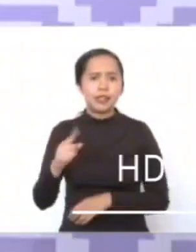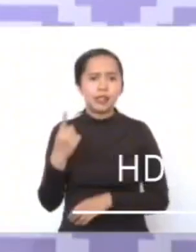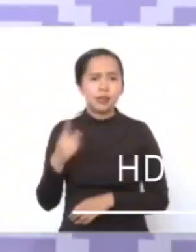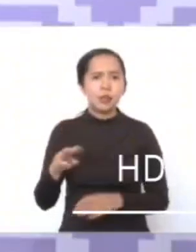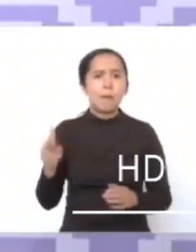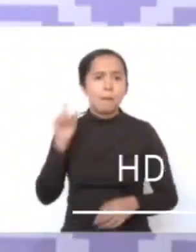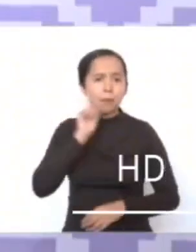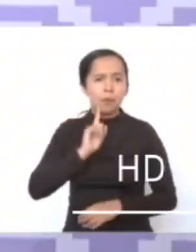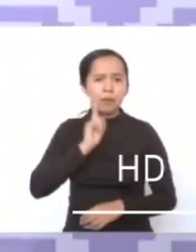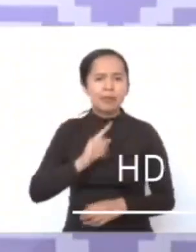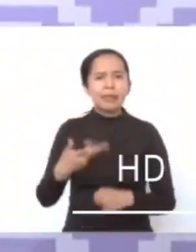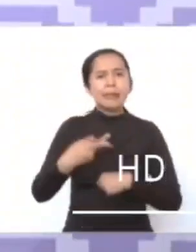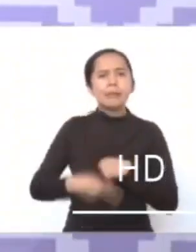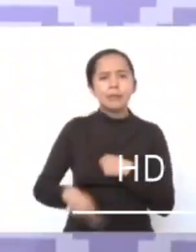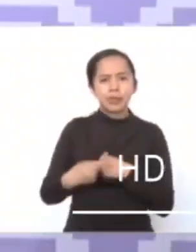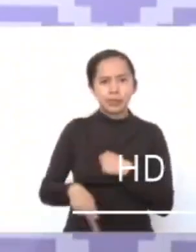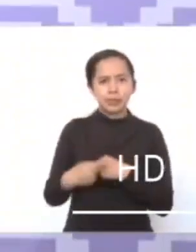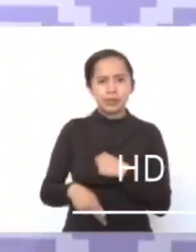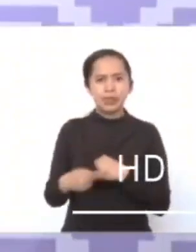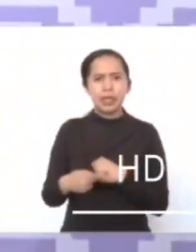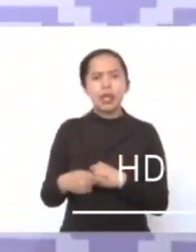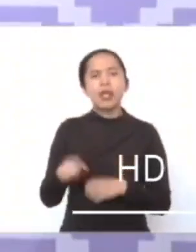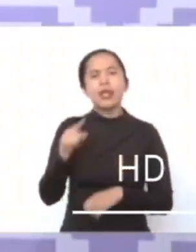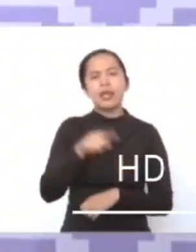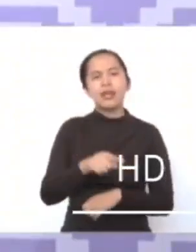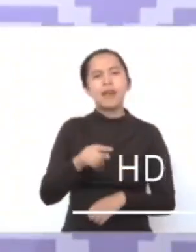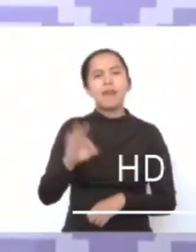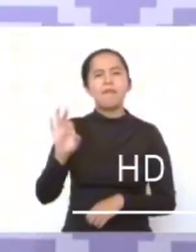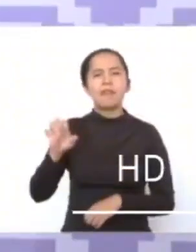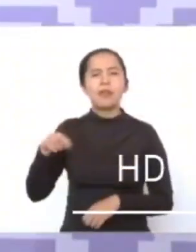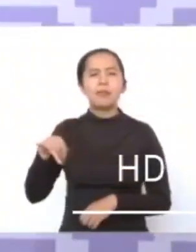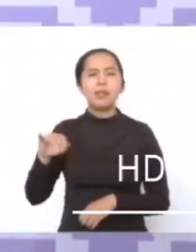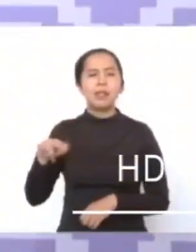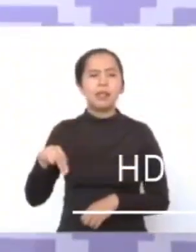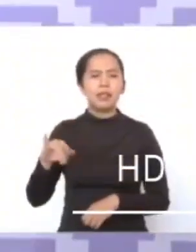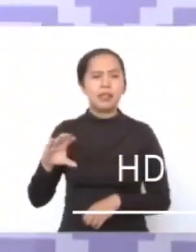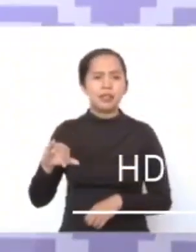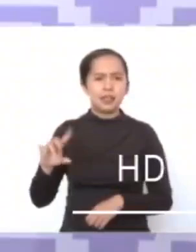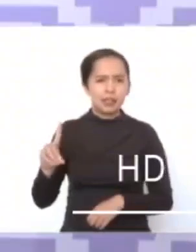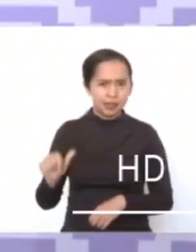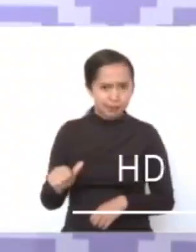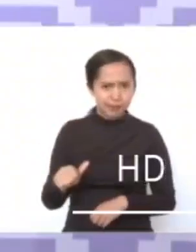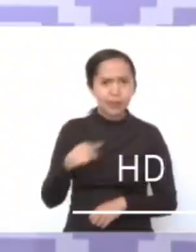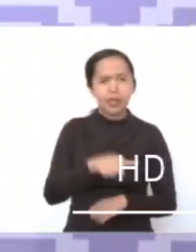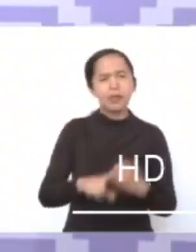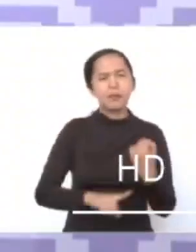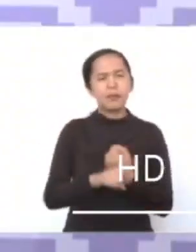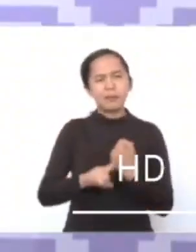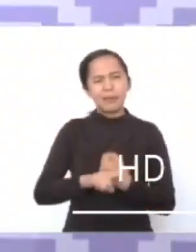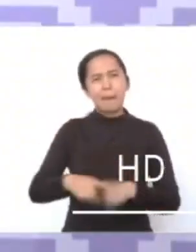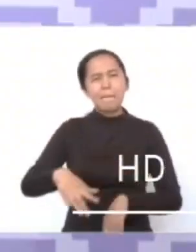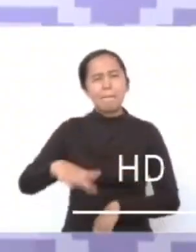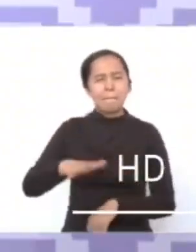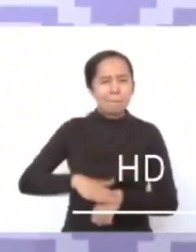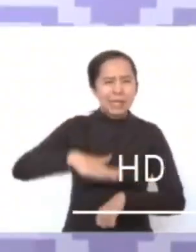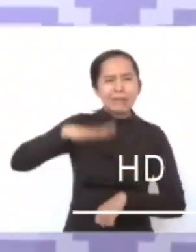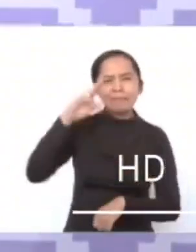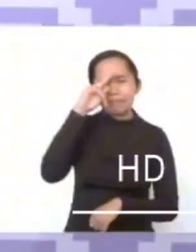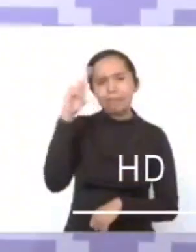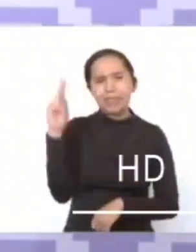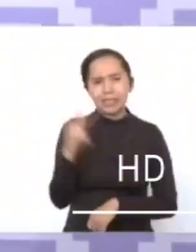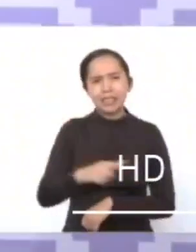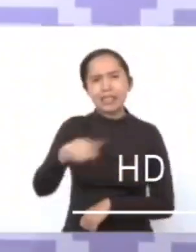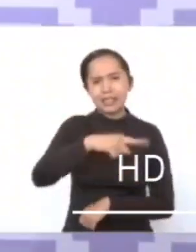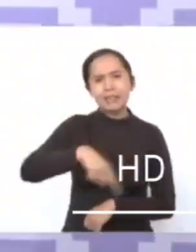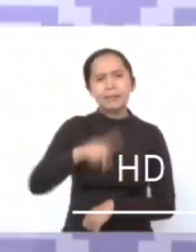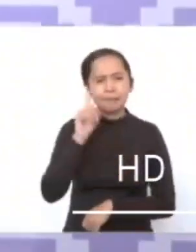salido del riesgo crítico y feminicida, que son los riesgos más altos que pueden vivir las mujeres en una